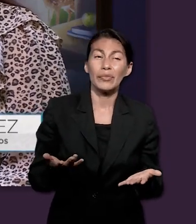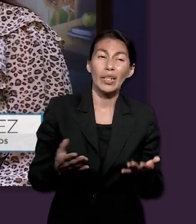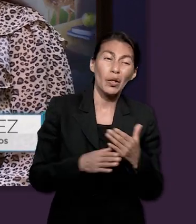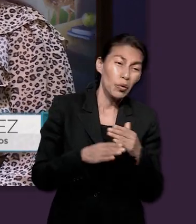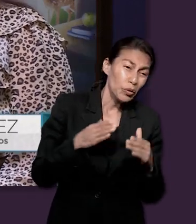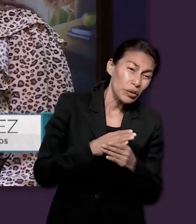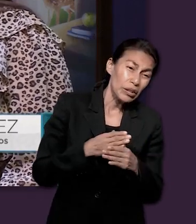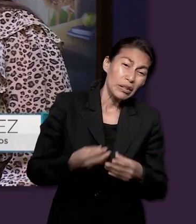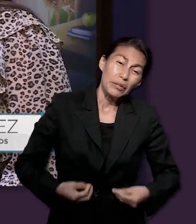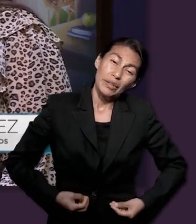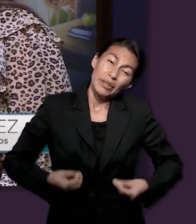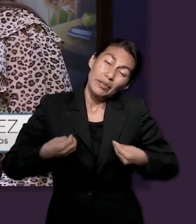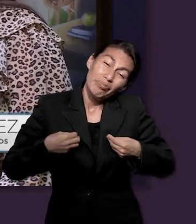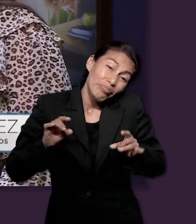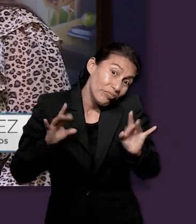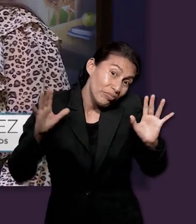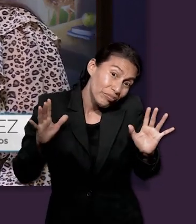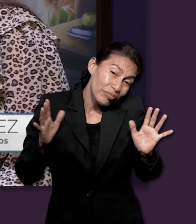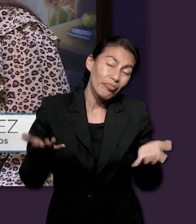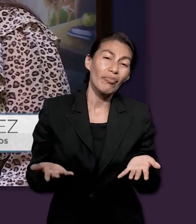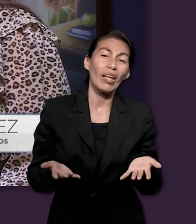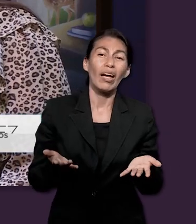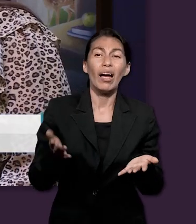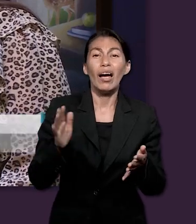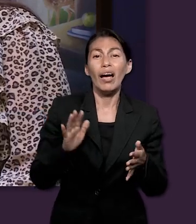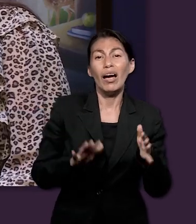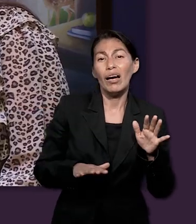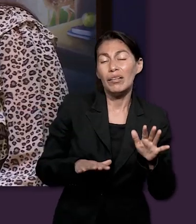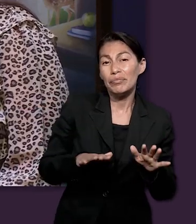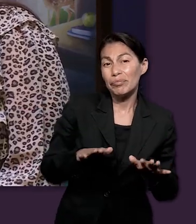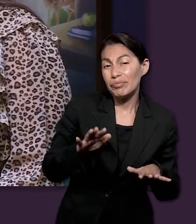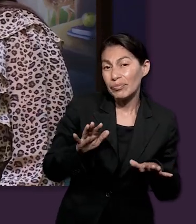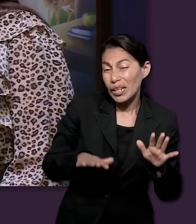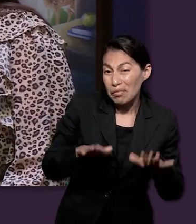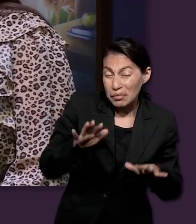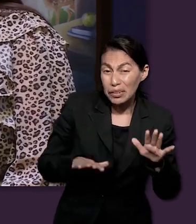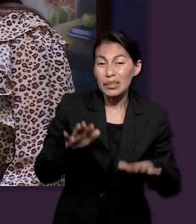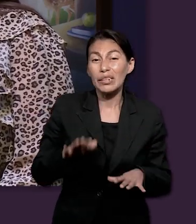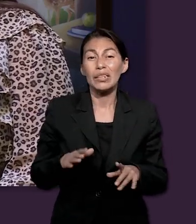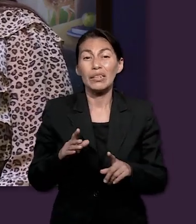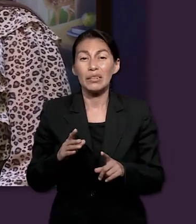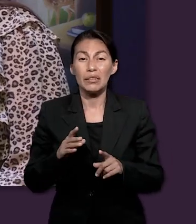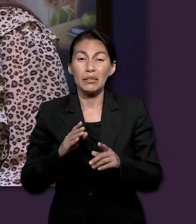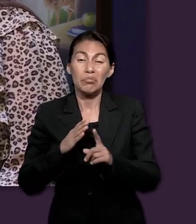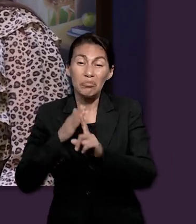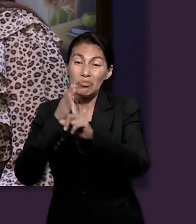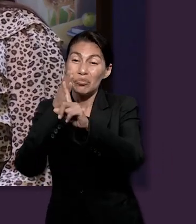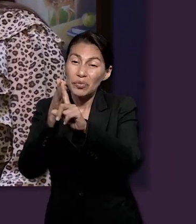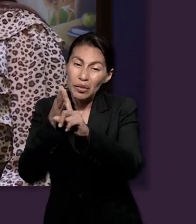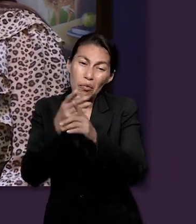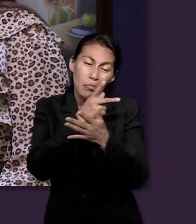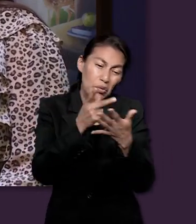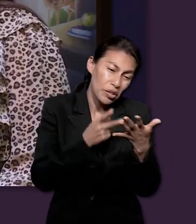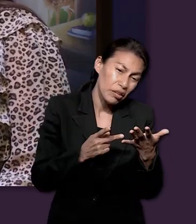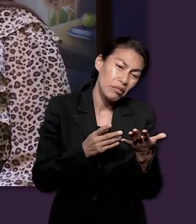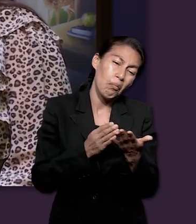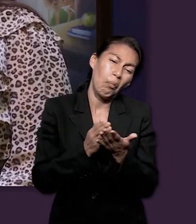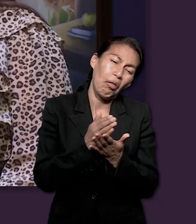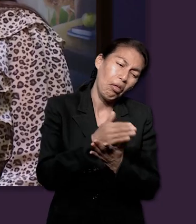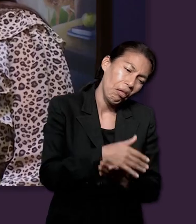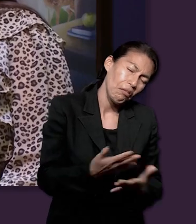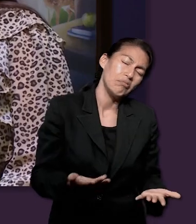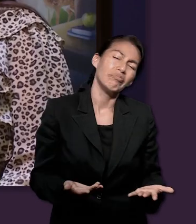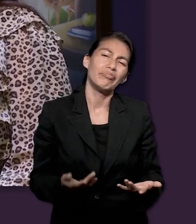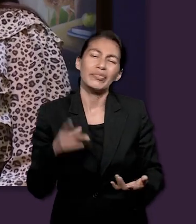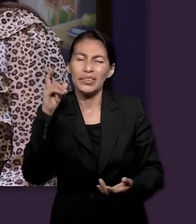que acontecen en nuestra vida. Tal vez no constituir a la primera algo, algún plan, alguna meta que tengamos.